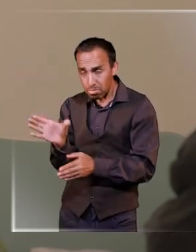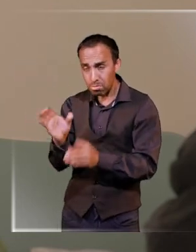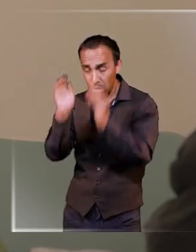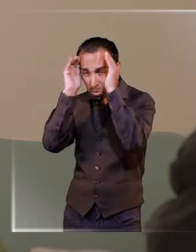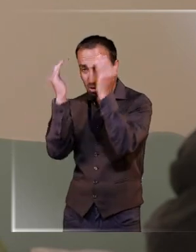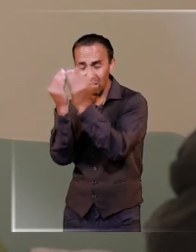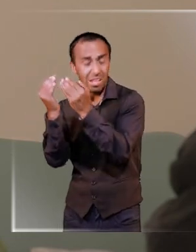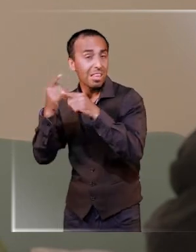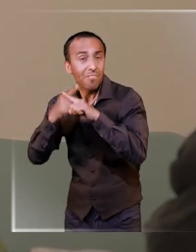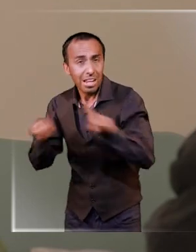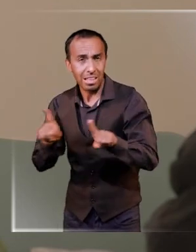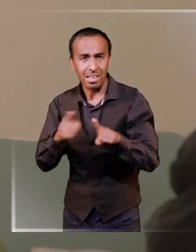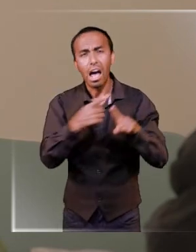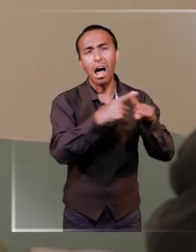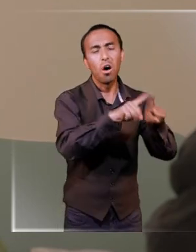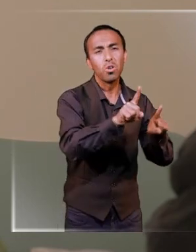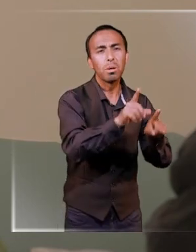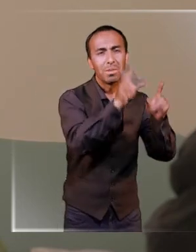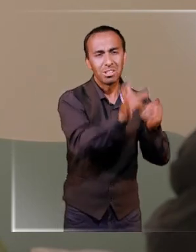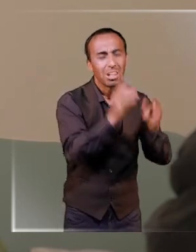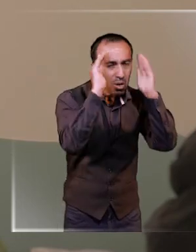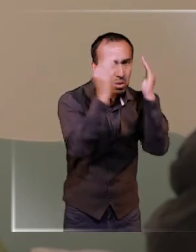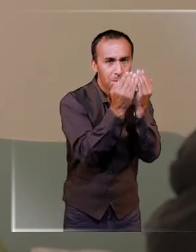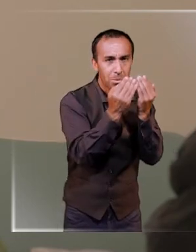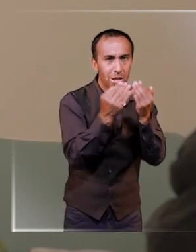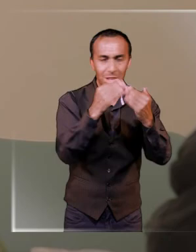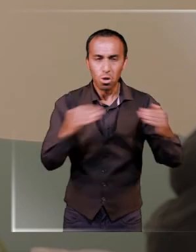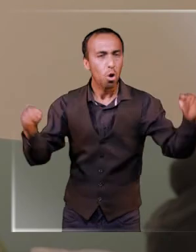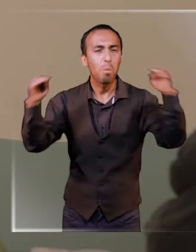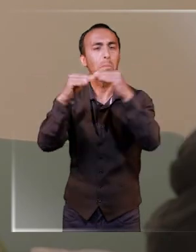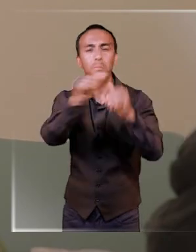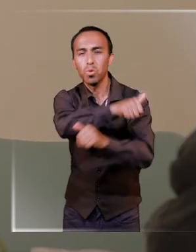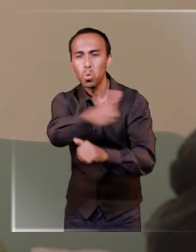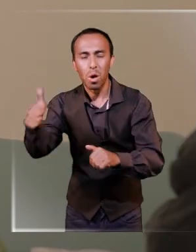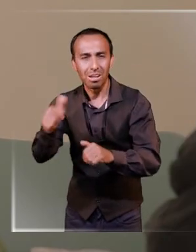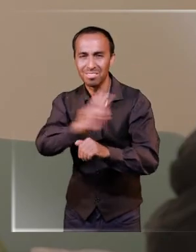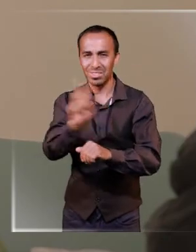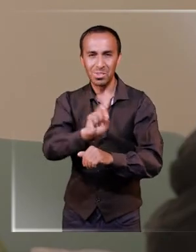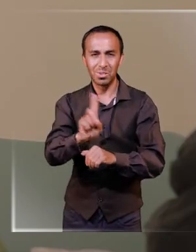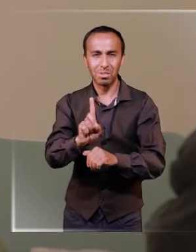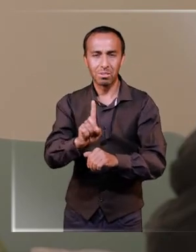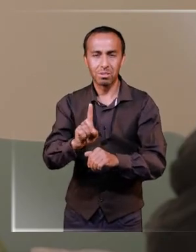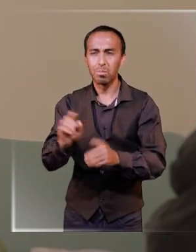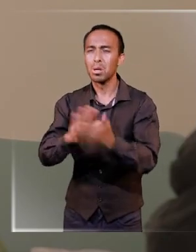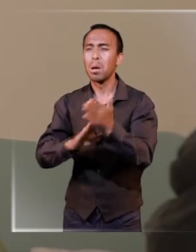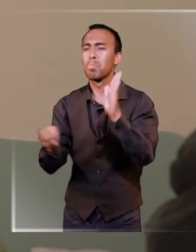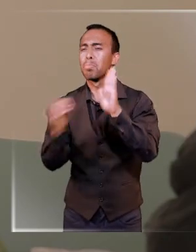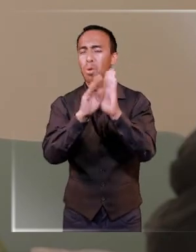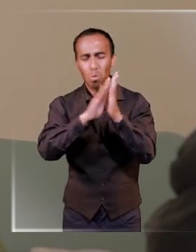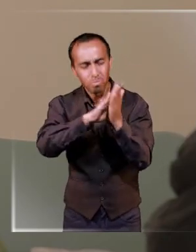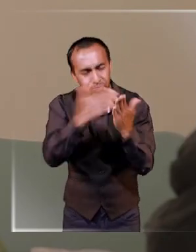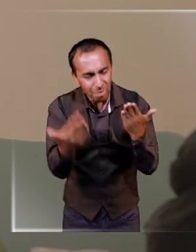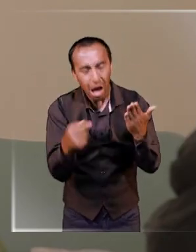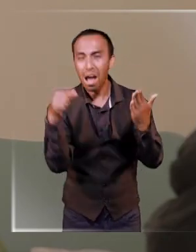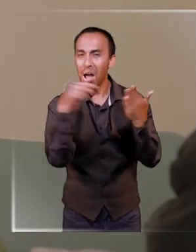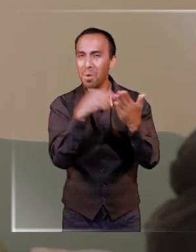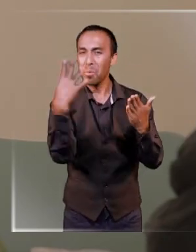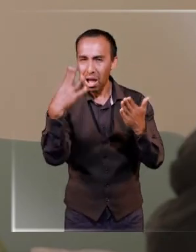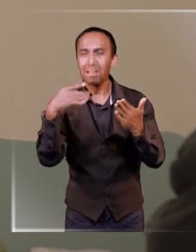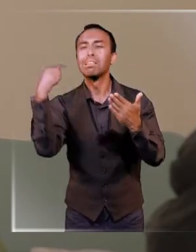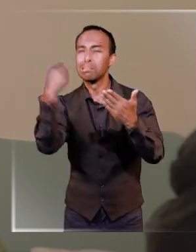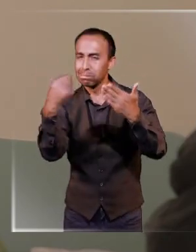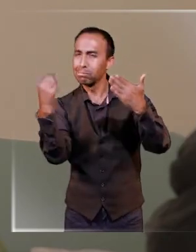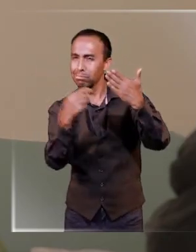cada persona con autismo es un universo de cosas distintas, entonces no hay nada estandarizado, esto no es un manual. El capítulo 4 dice que va a pasar tal cosa,